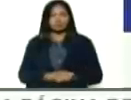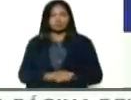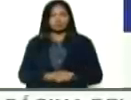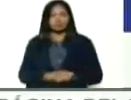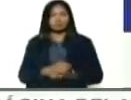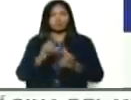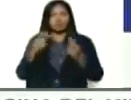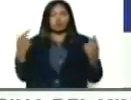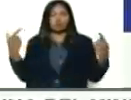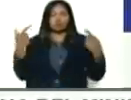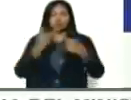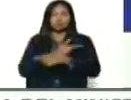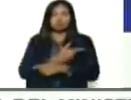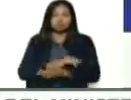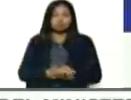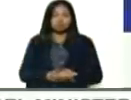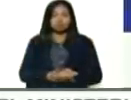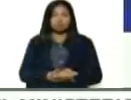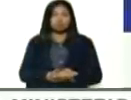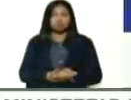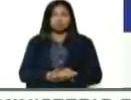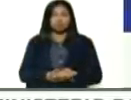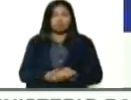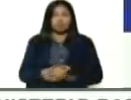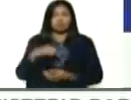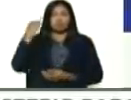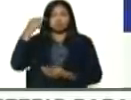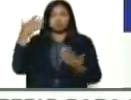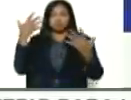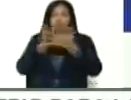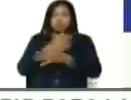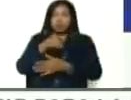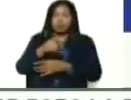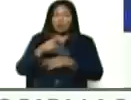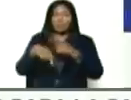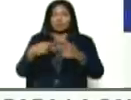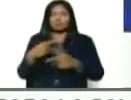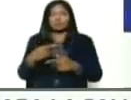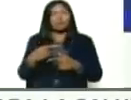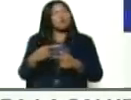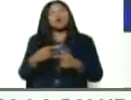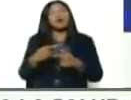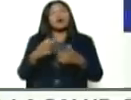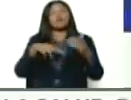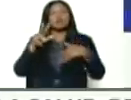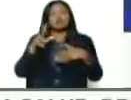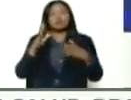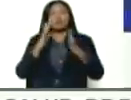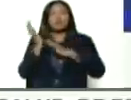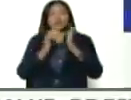virolo quedó loco ébola cuando le daré a que el 14 de abril 2000